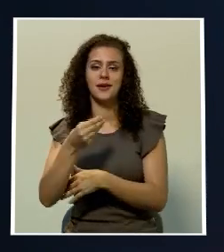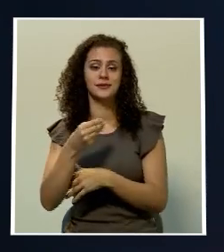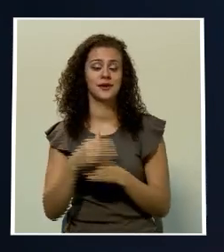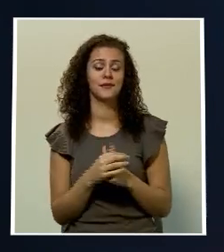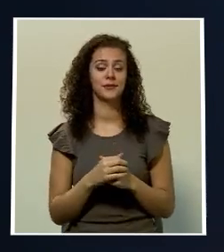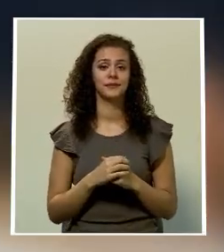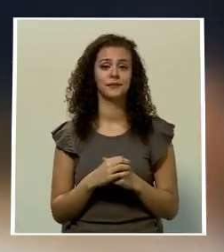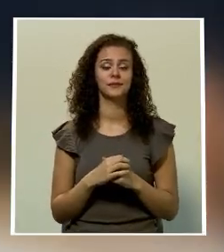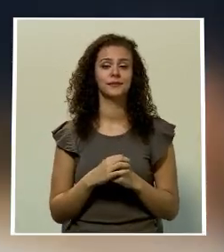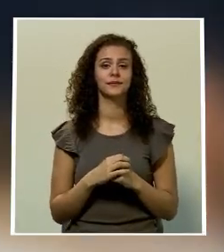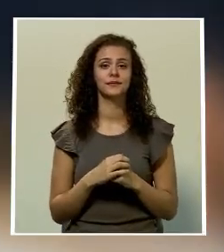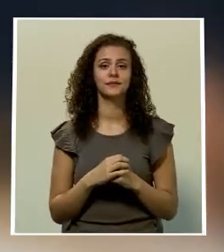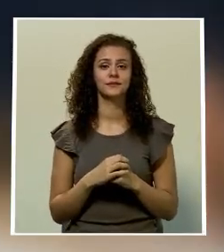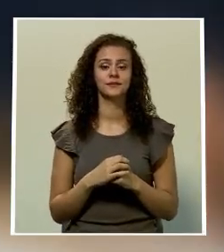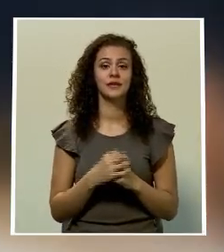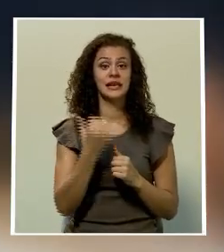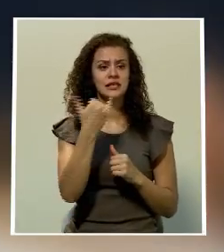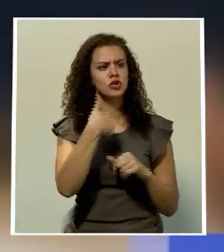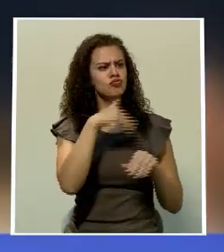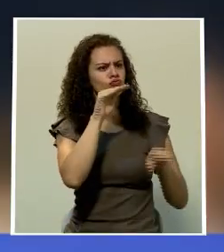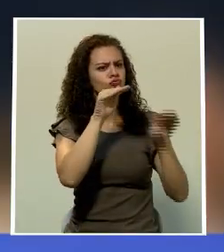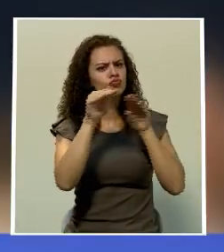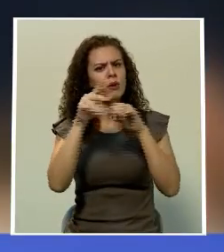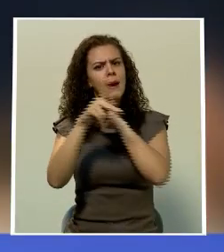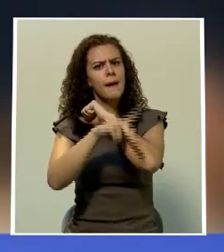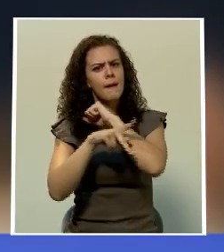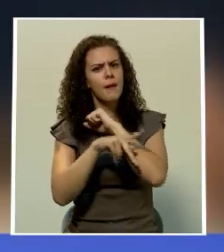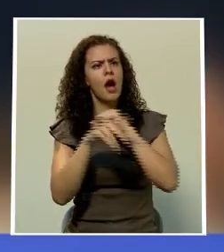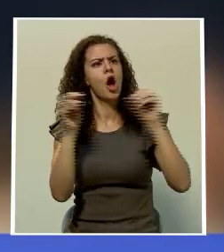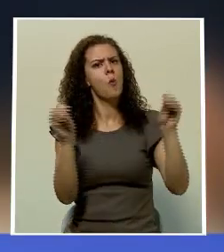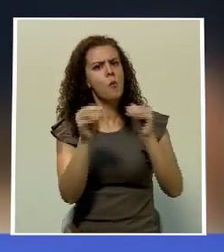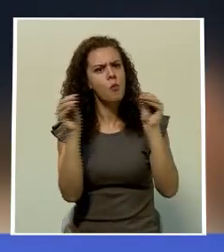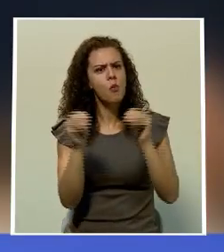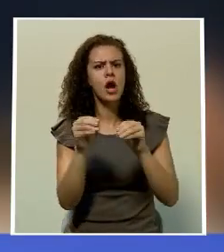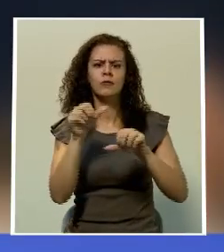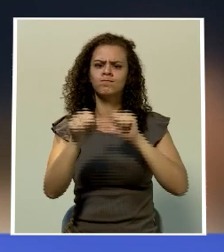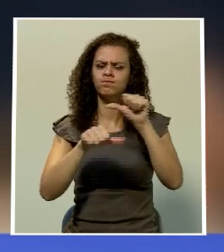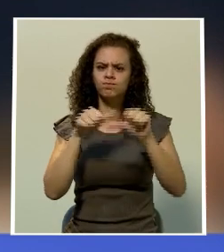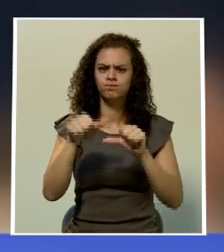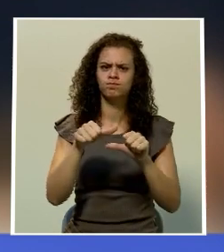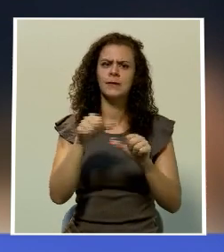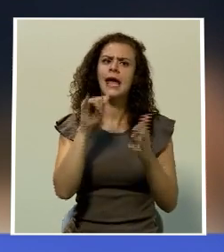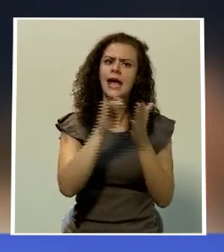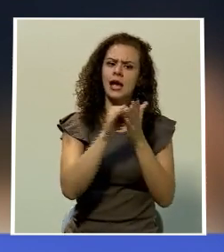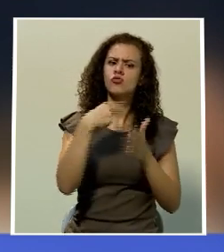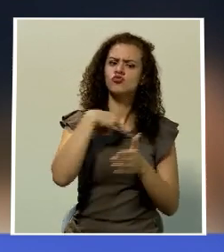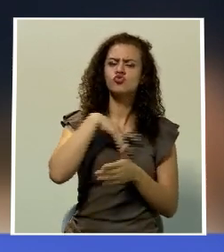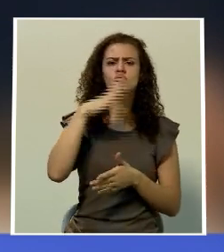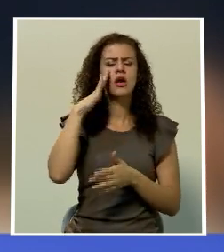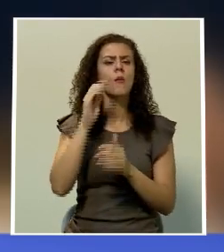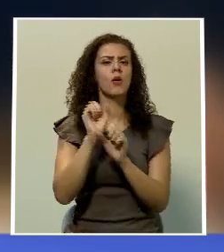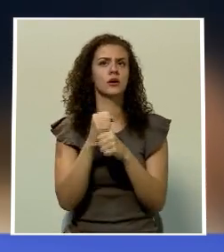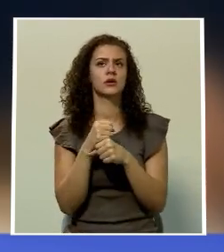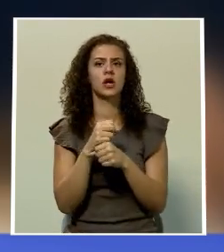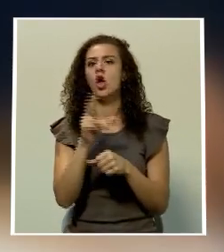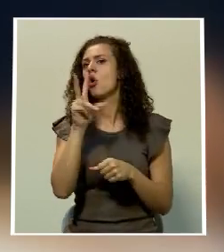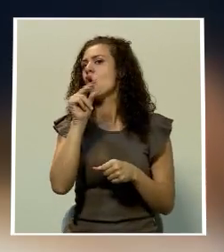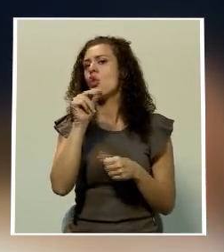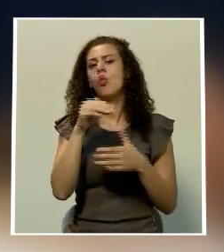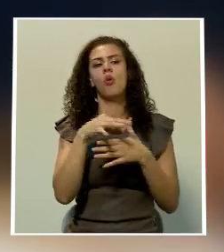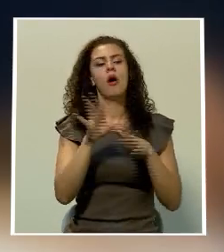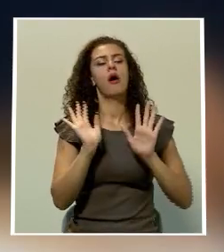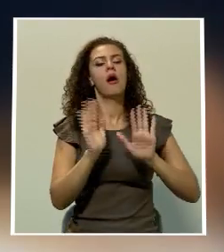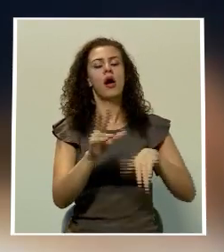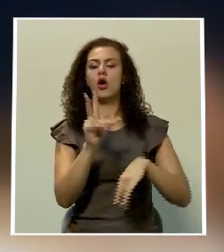diciembre. Y sí convoco al país a movilizarse y a luchar. Eso es lo que nosotros sabemos hacer. No nos vamos a